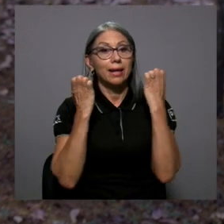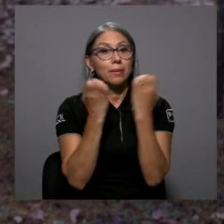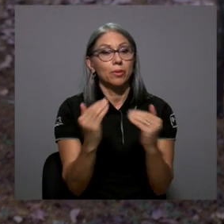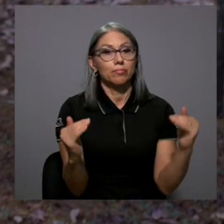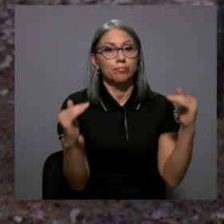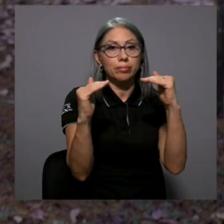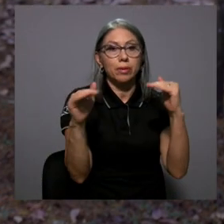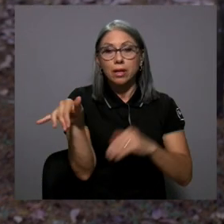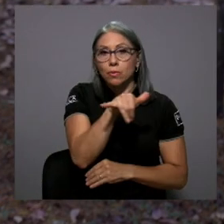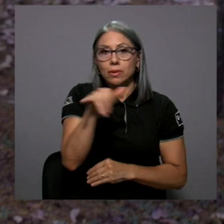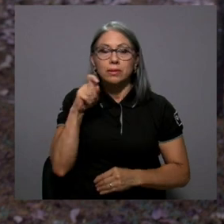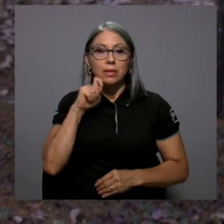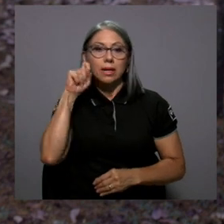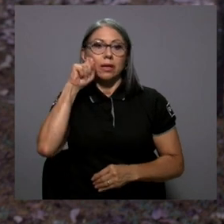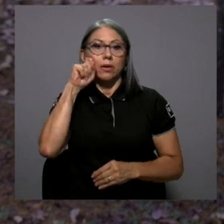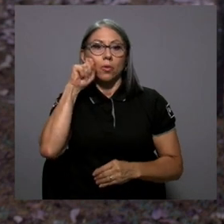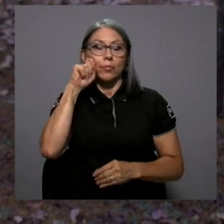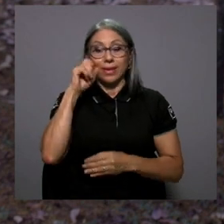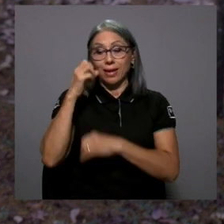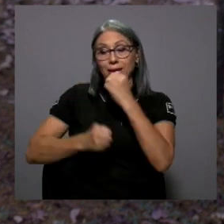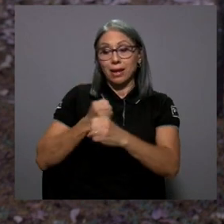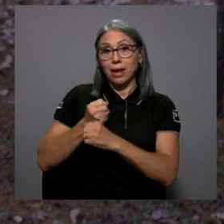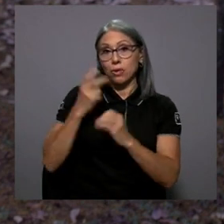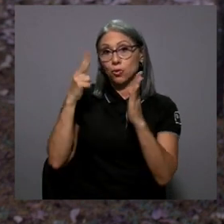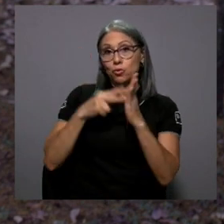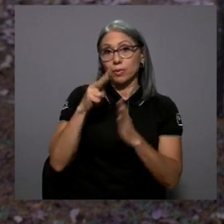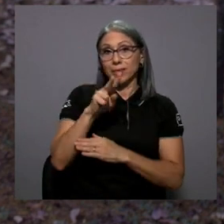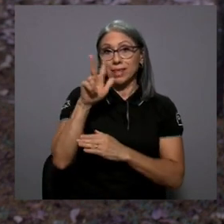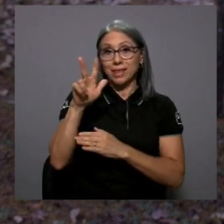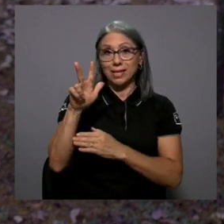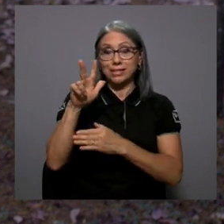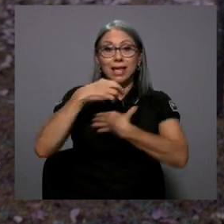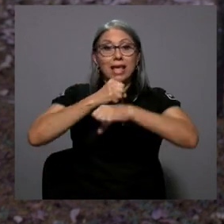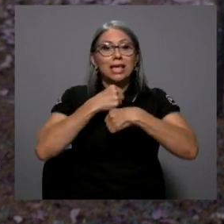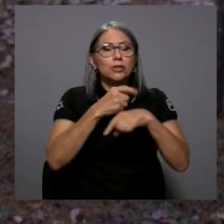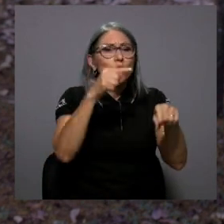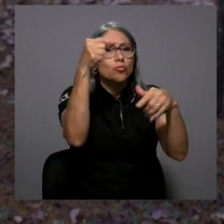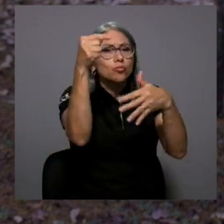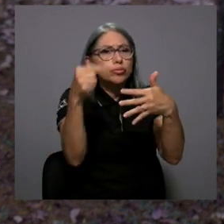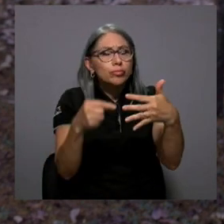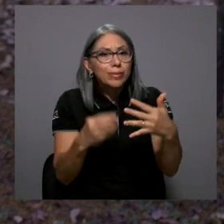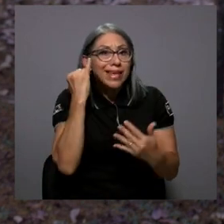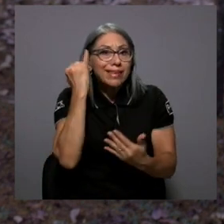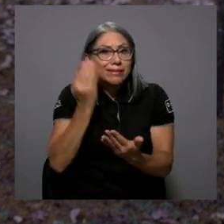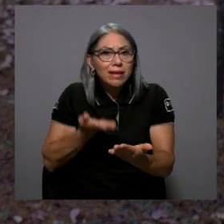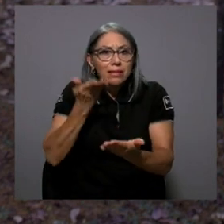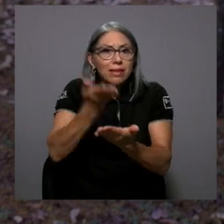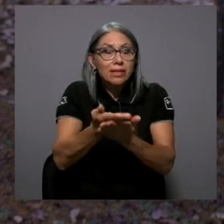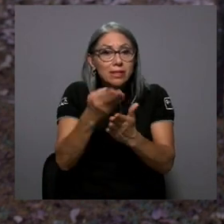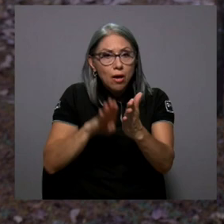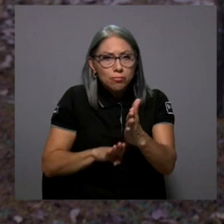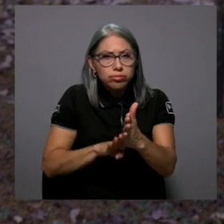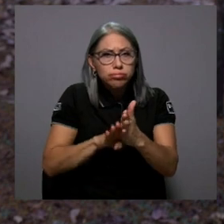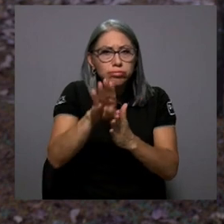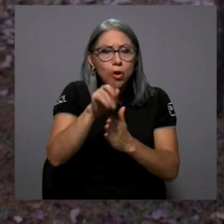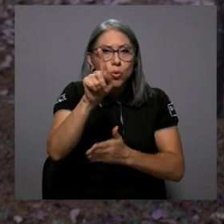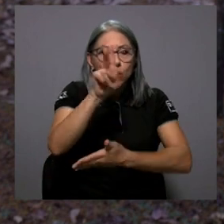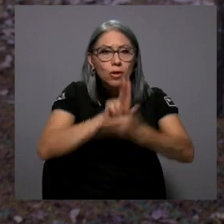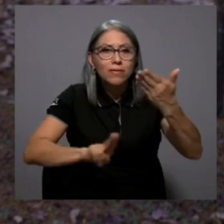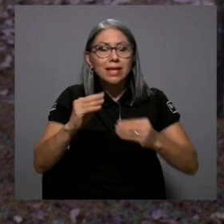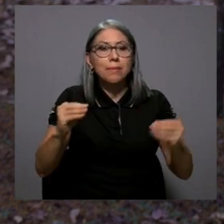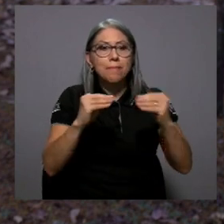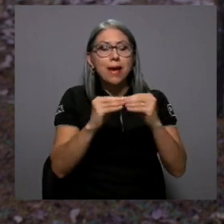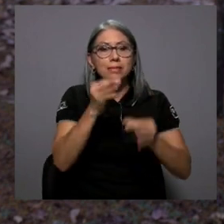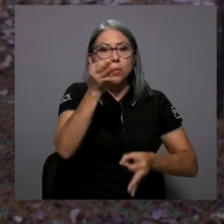El equipo de Equidad e Igualdad de Género realizó durante el año 2023 una serie de iniciativas para avanzar hacia una universidad